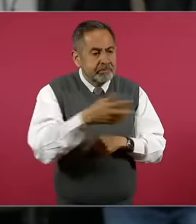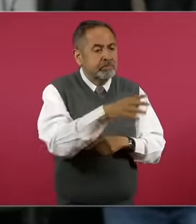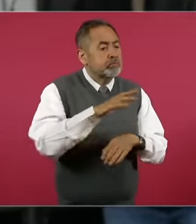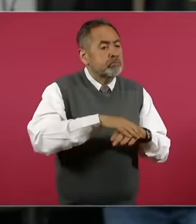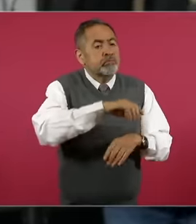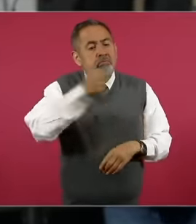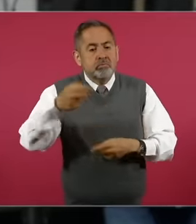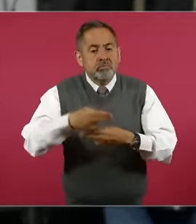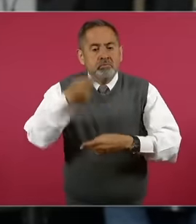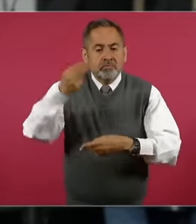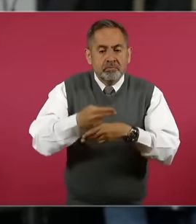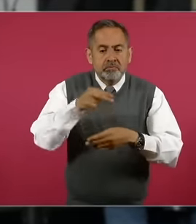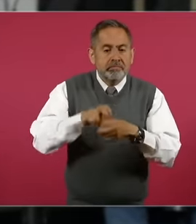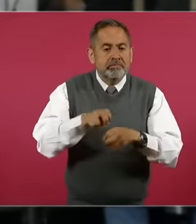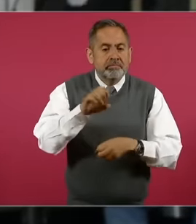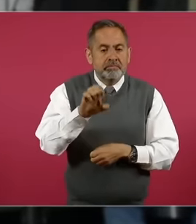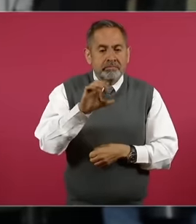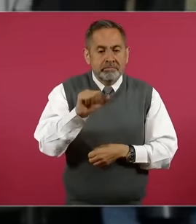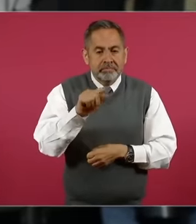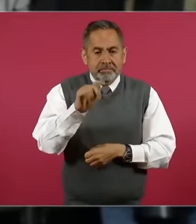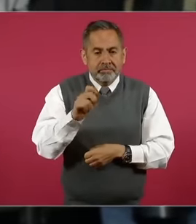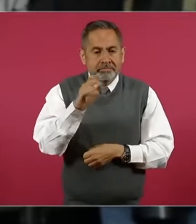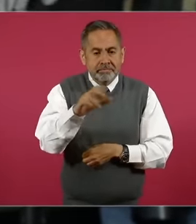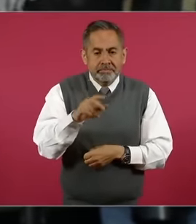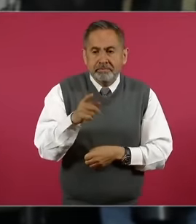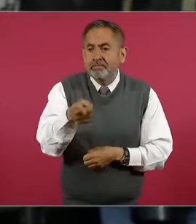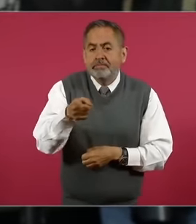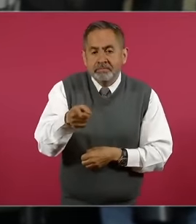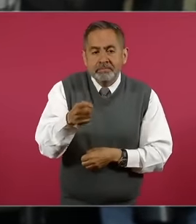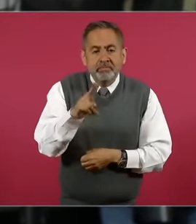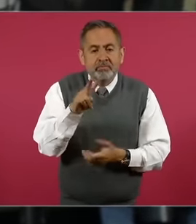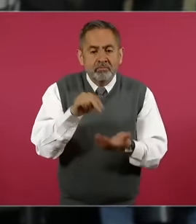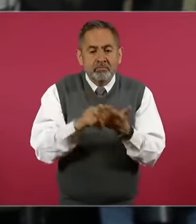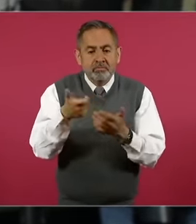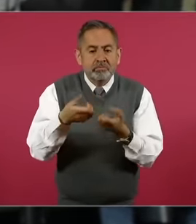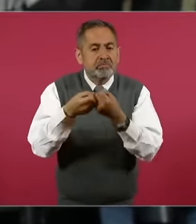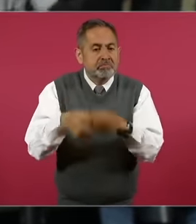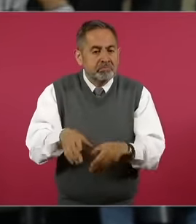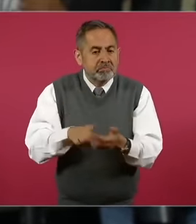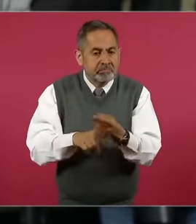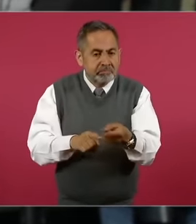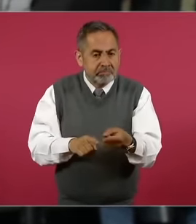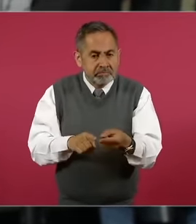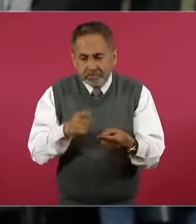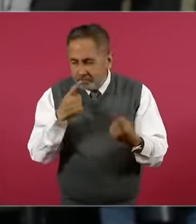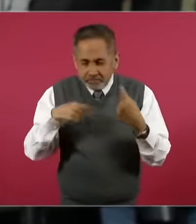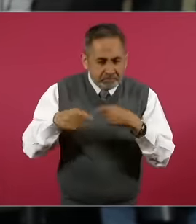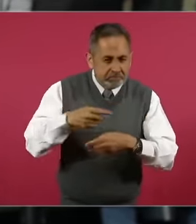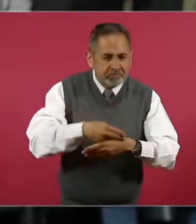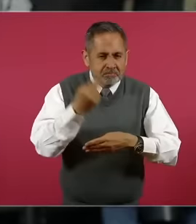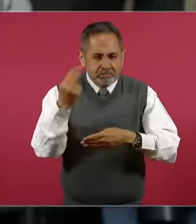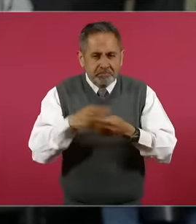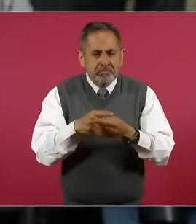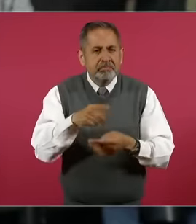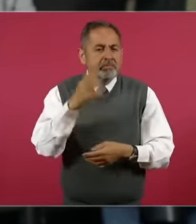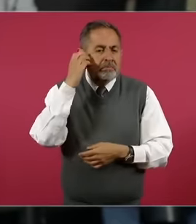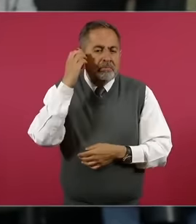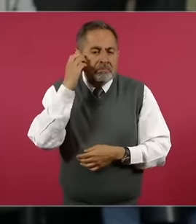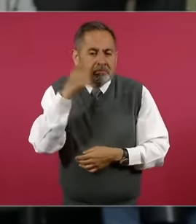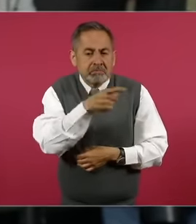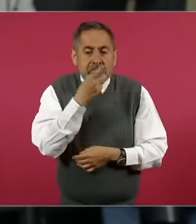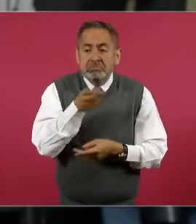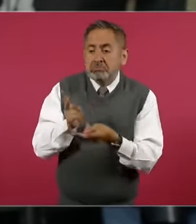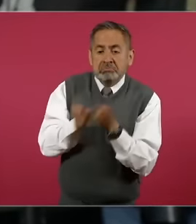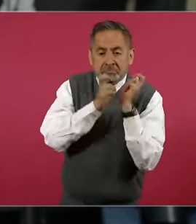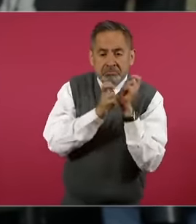Las Américas, Ecatepec, 2,000 pesos es lo que se evaluó el celular que supuestamente se